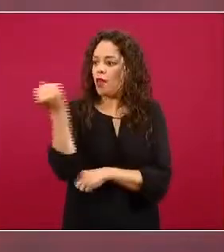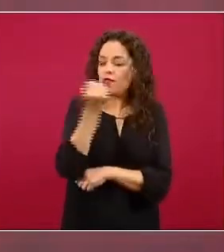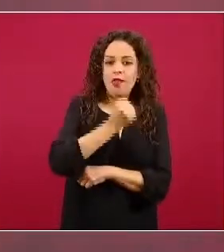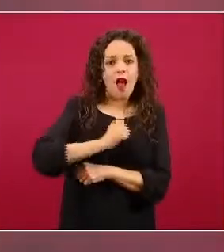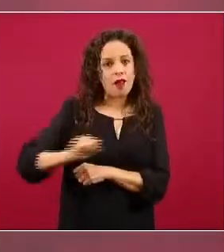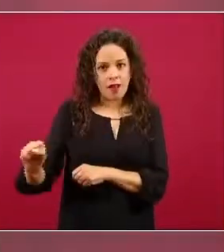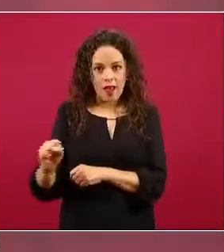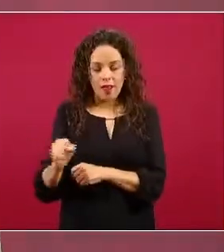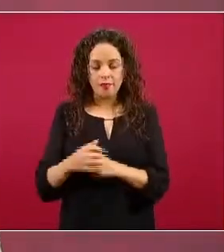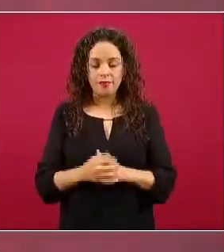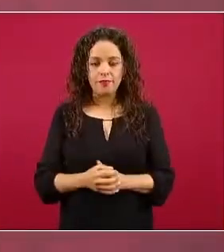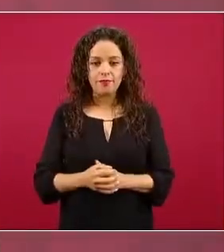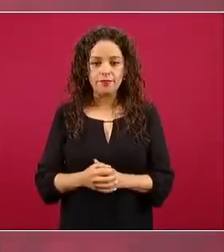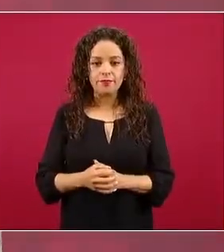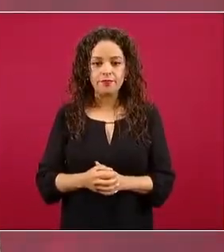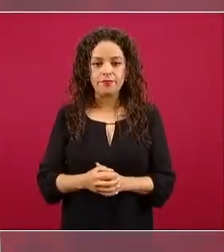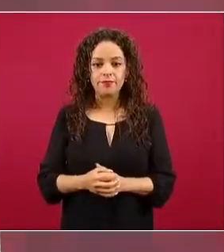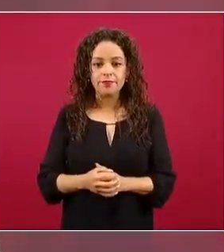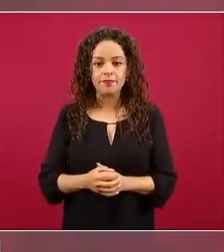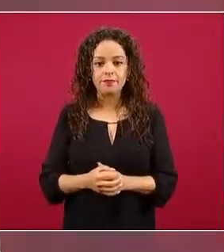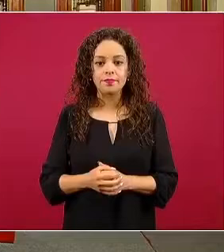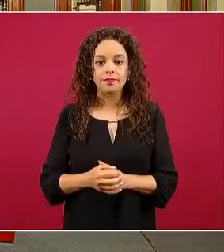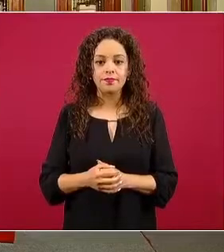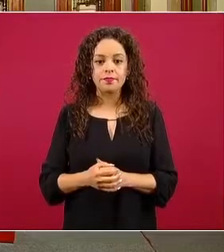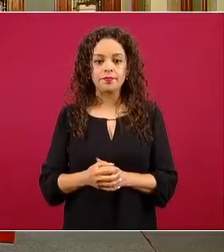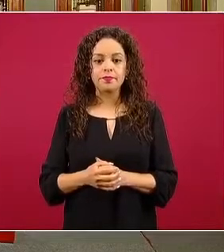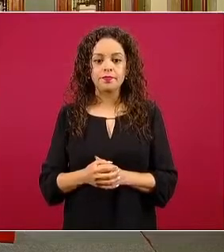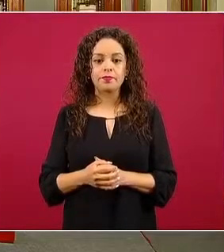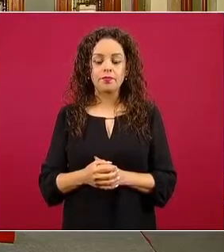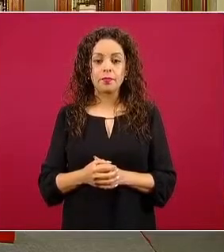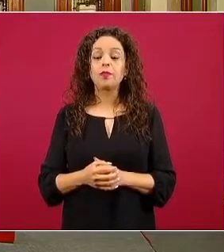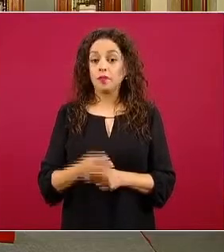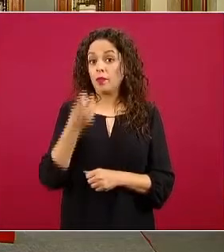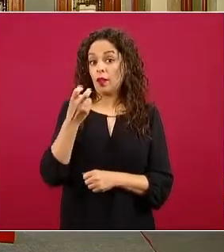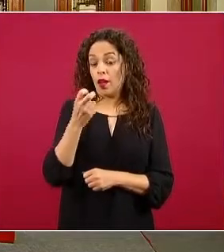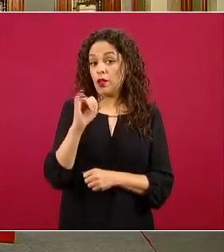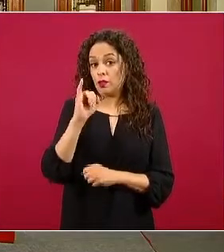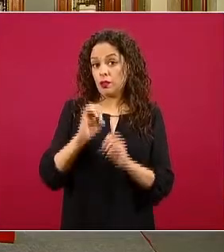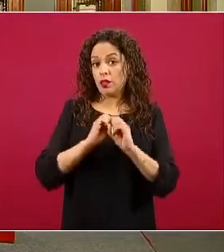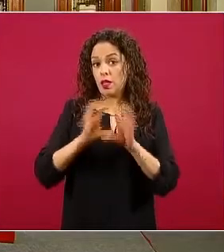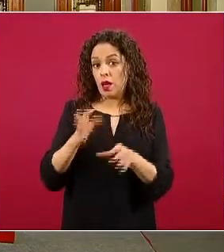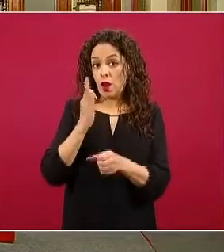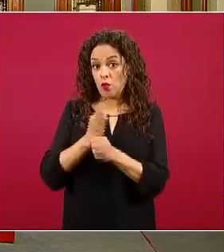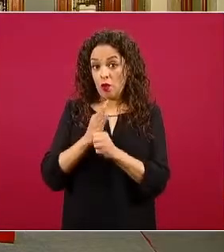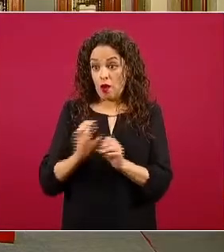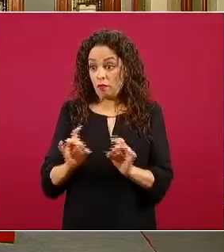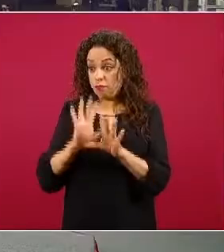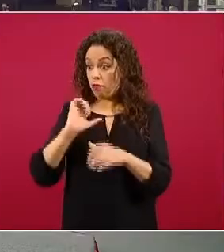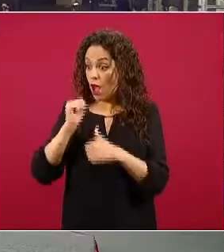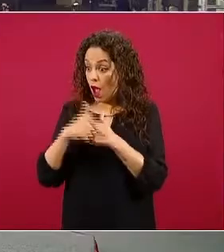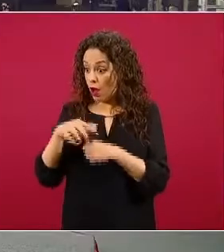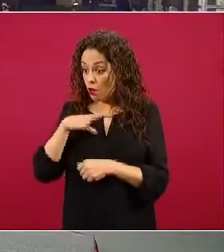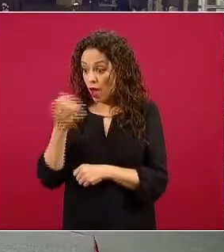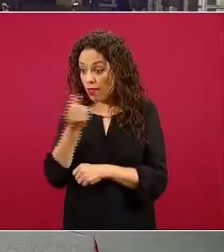y esto también se toma en cuenta ahorita para el virus SARS-CoV-2. Muchas gracias,